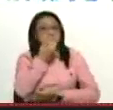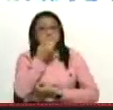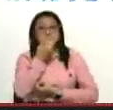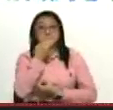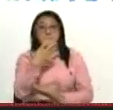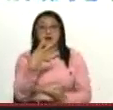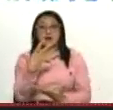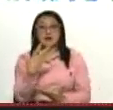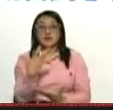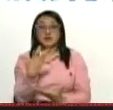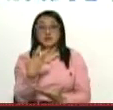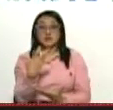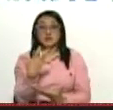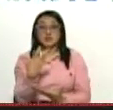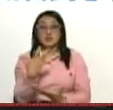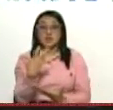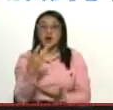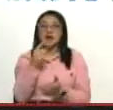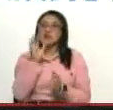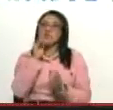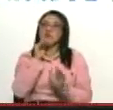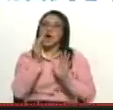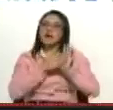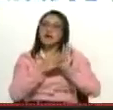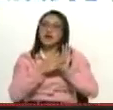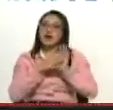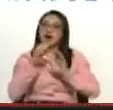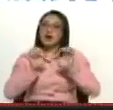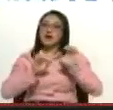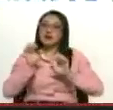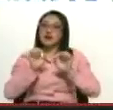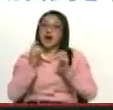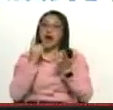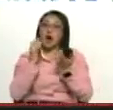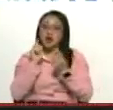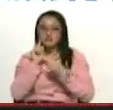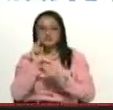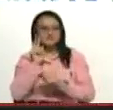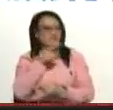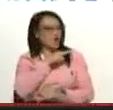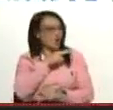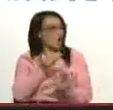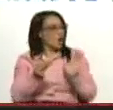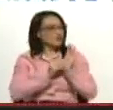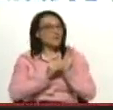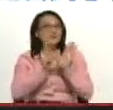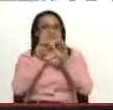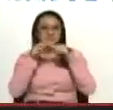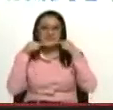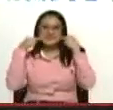que no se presenta en las escuelas vuelve a girar y sonríe